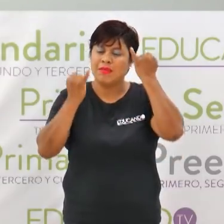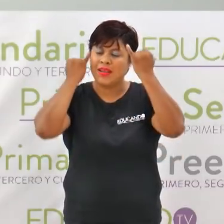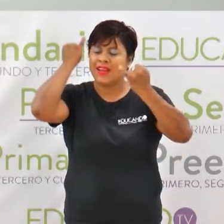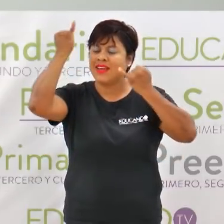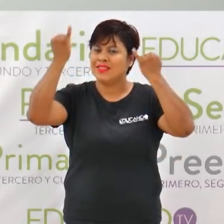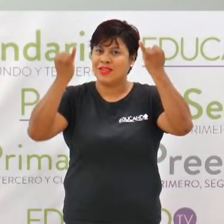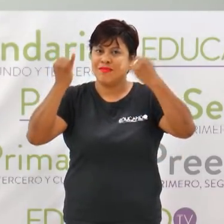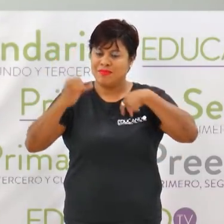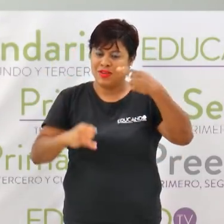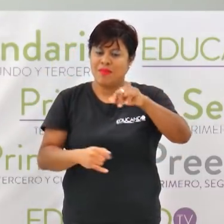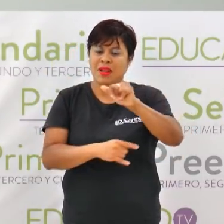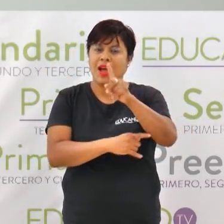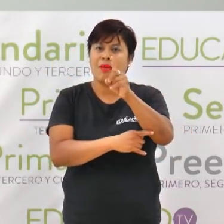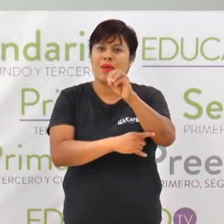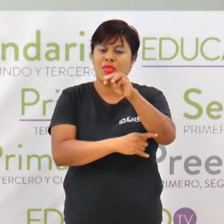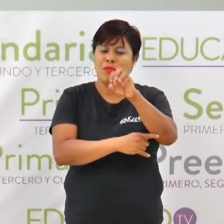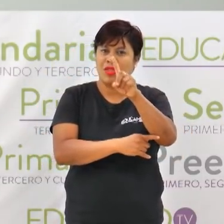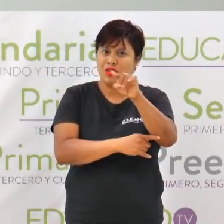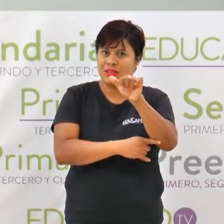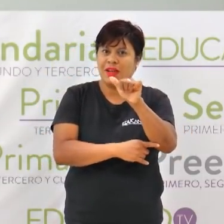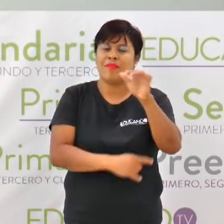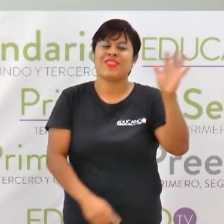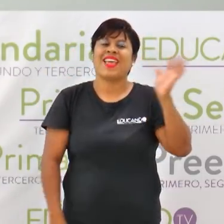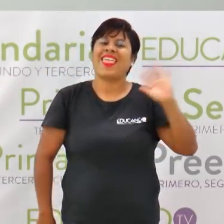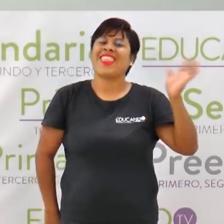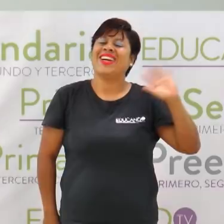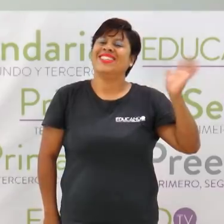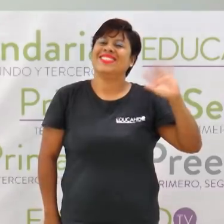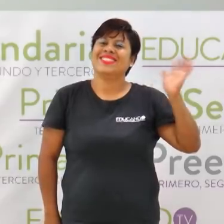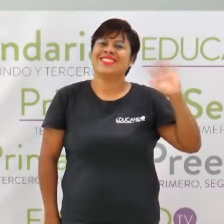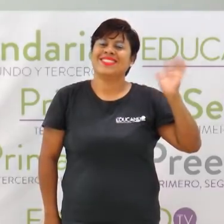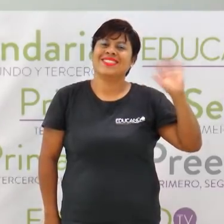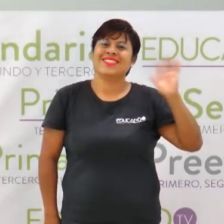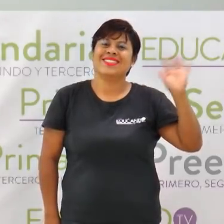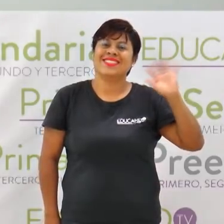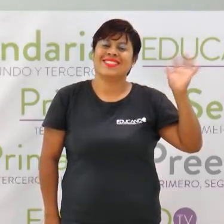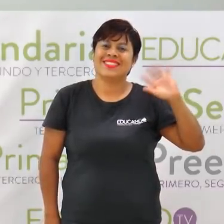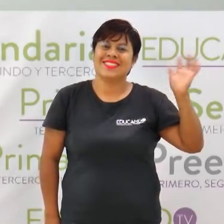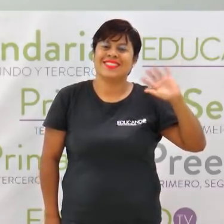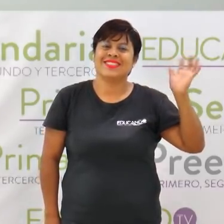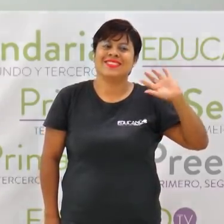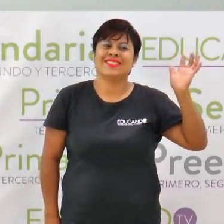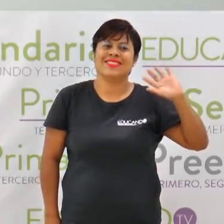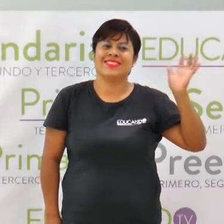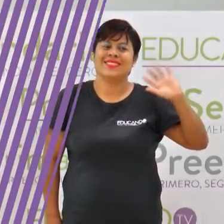imaginación. Mi nombre es Armando Mendoza. Adiós.